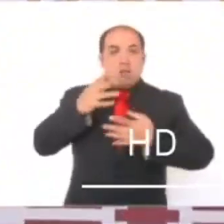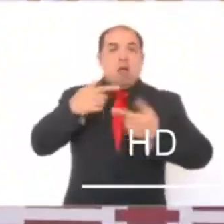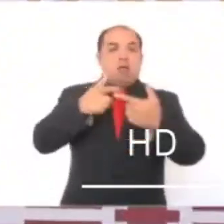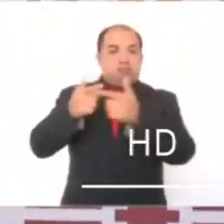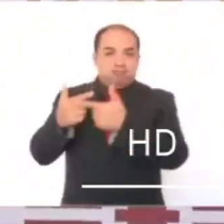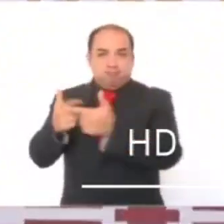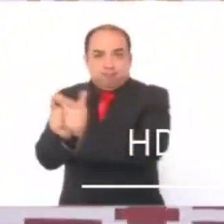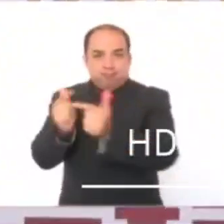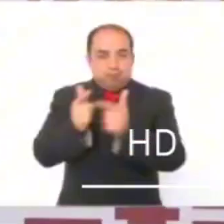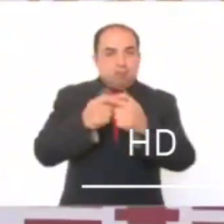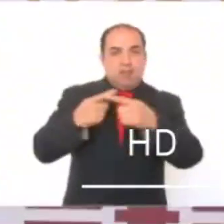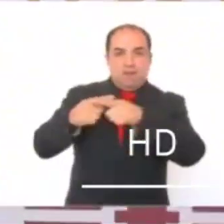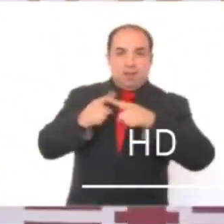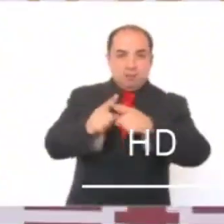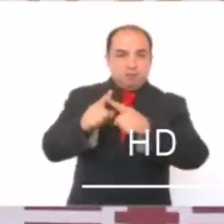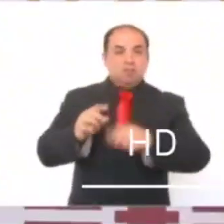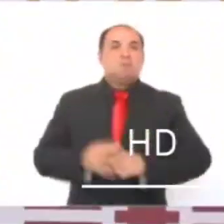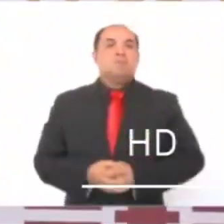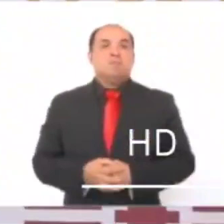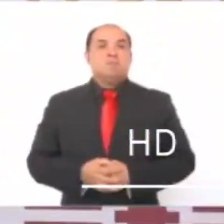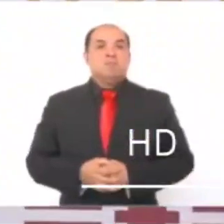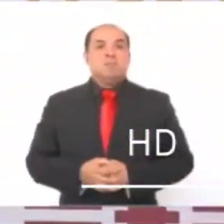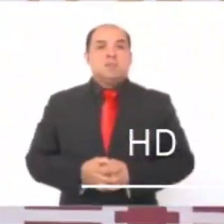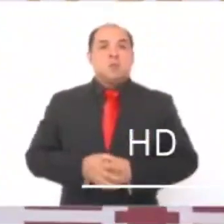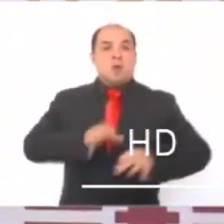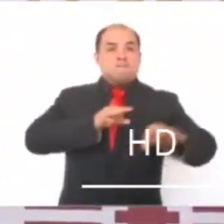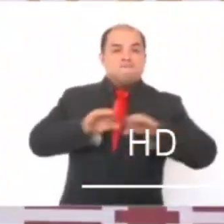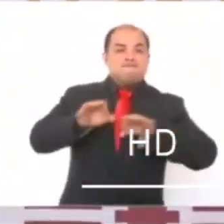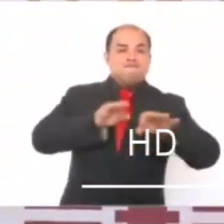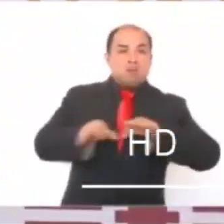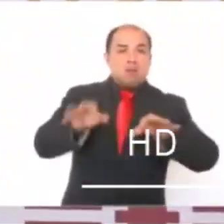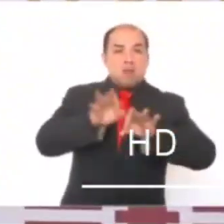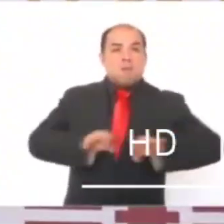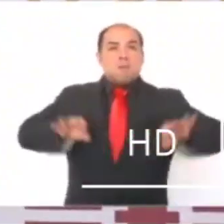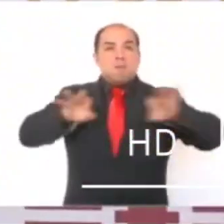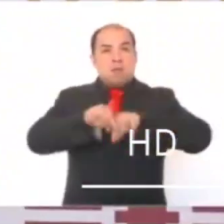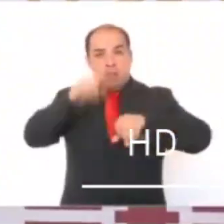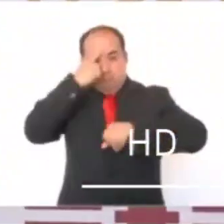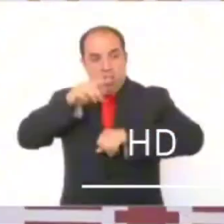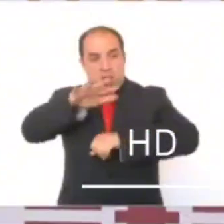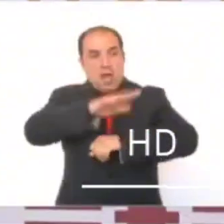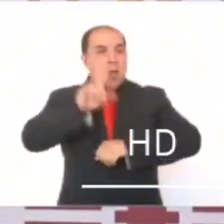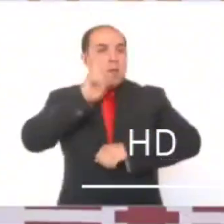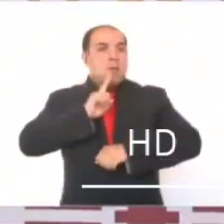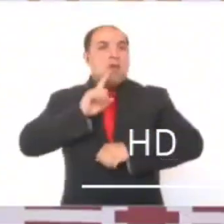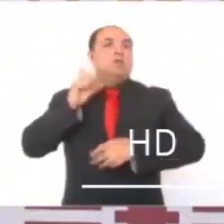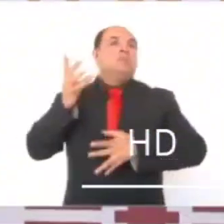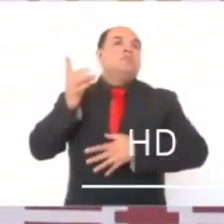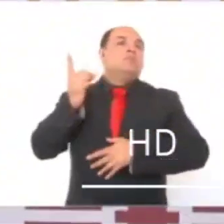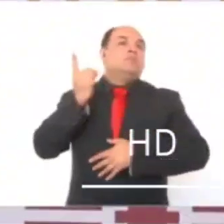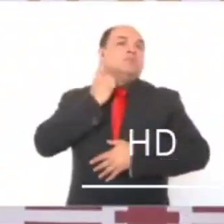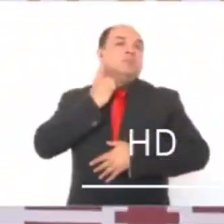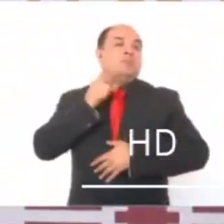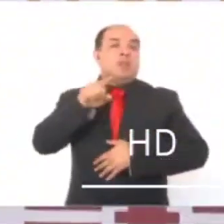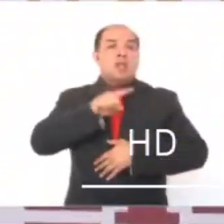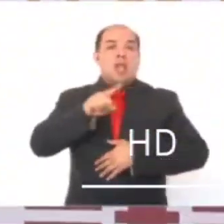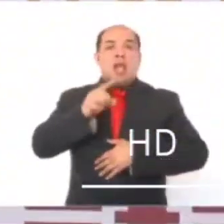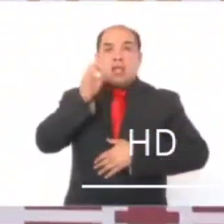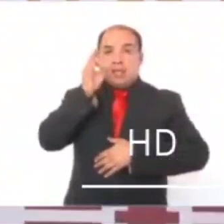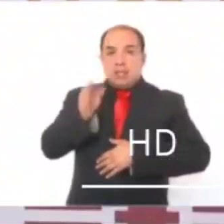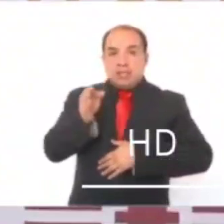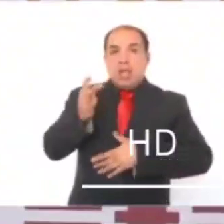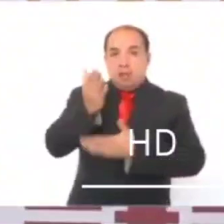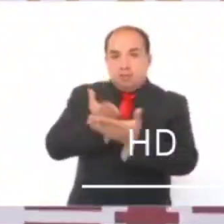un ejercicio fundamental para que nuestras diputadas pudieran darle forma a la iniciativa